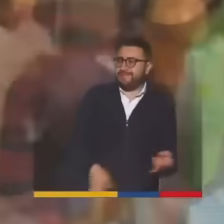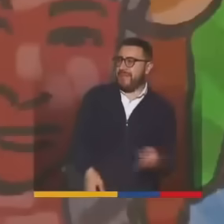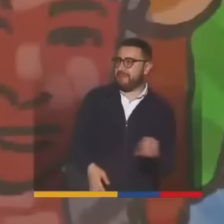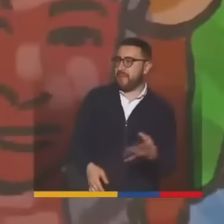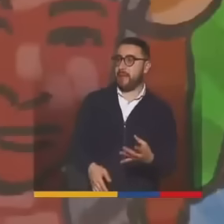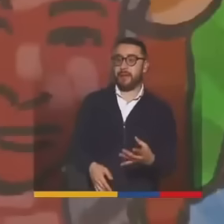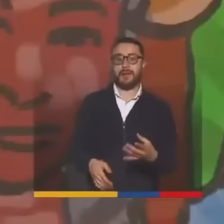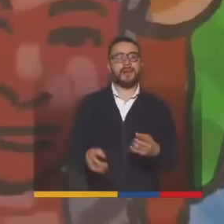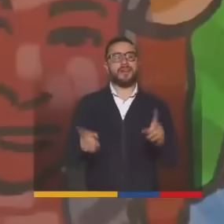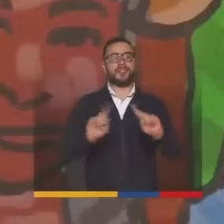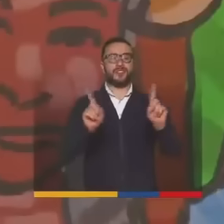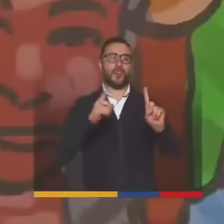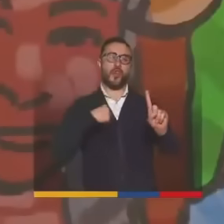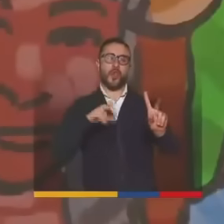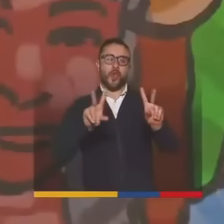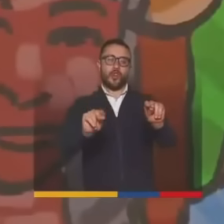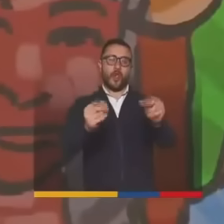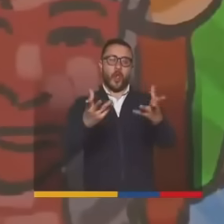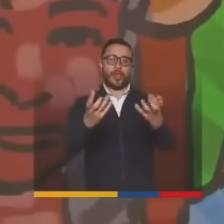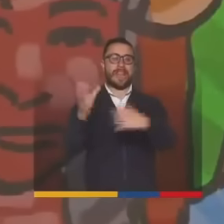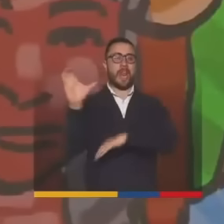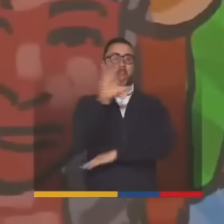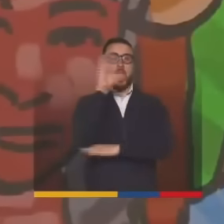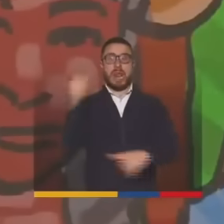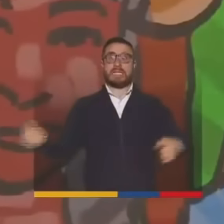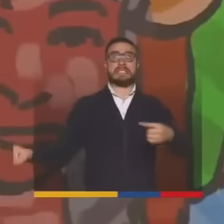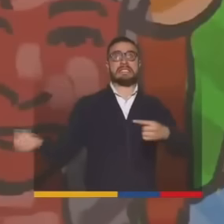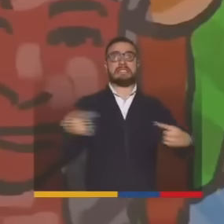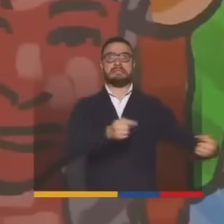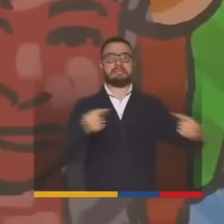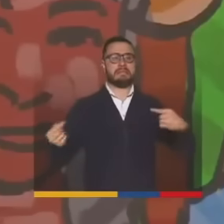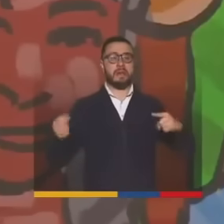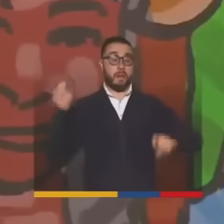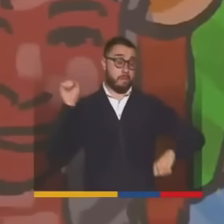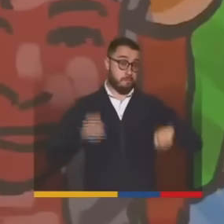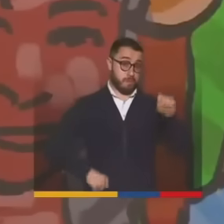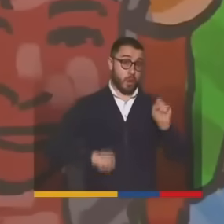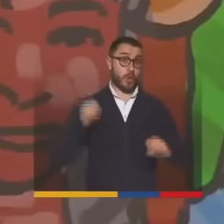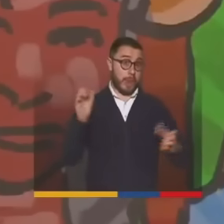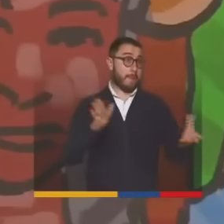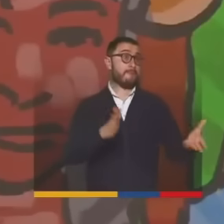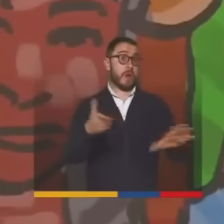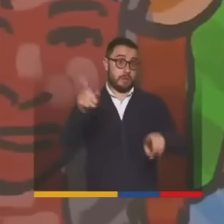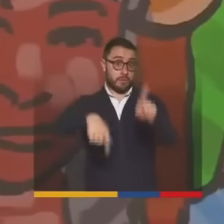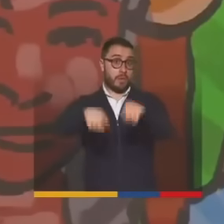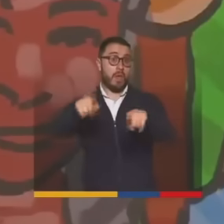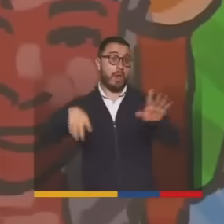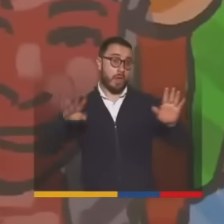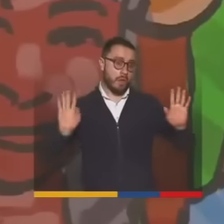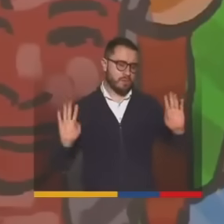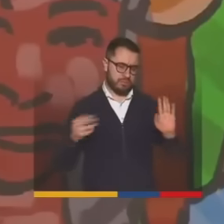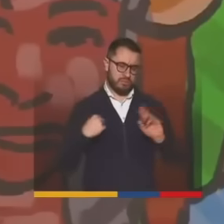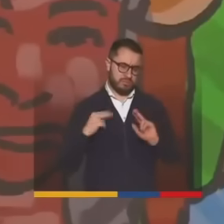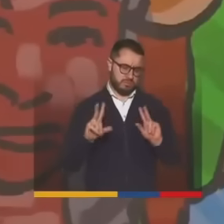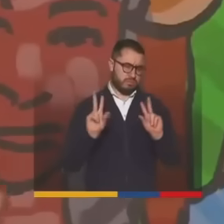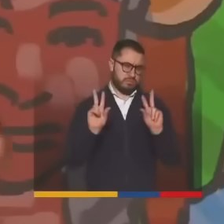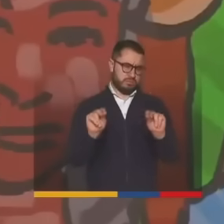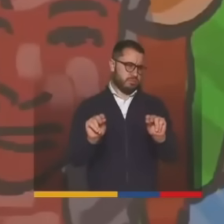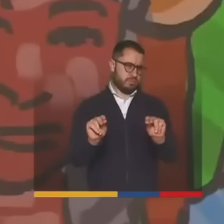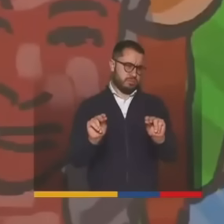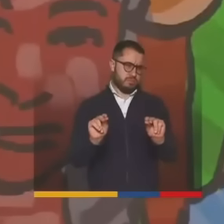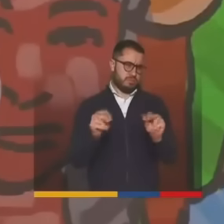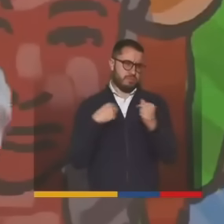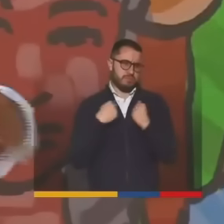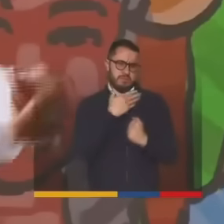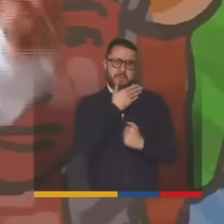Pero como no quiero que el país entre en una lucha de esas que podría dejar incluso muertos, lo que hay